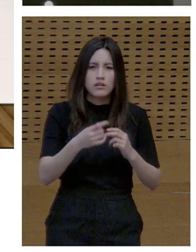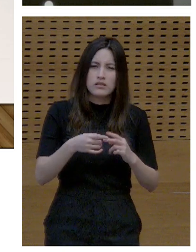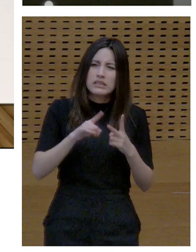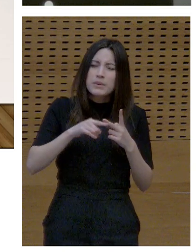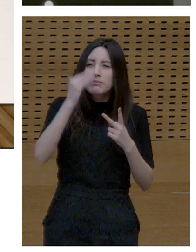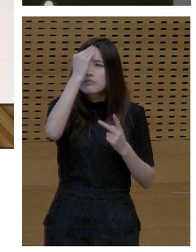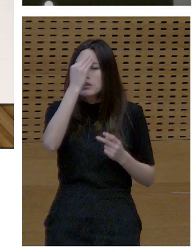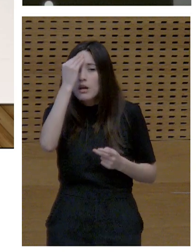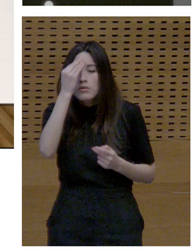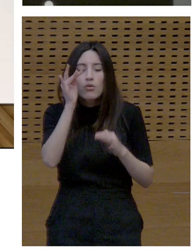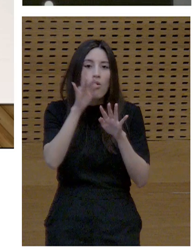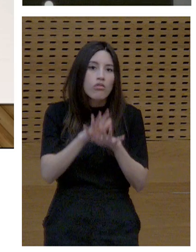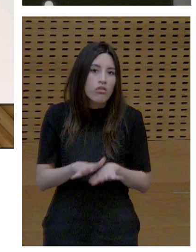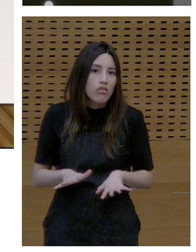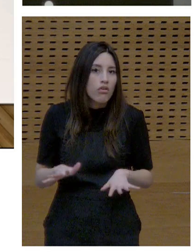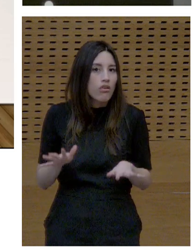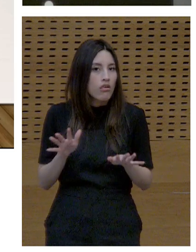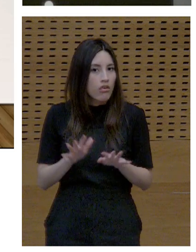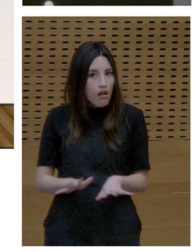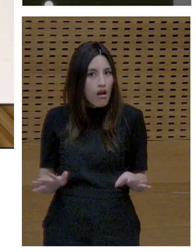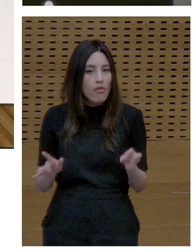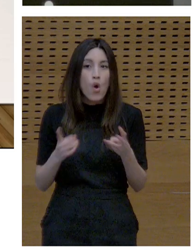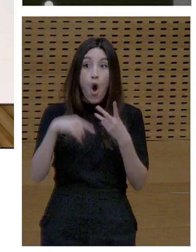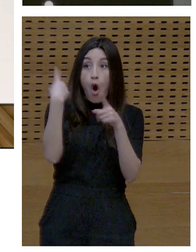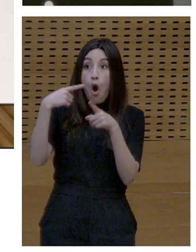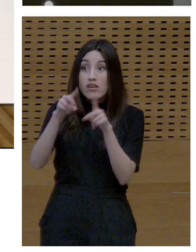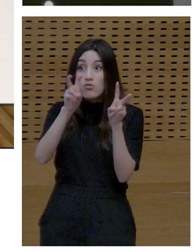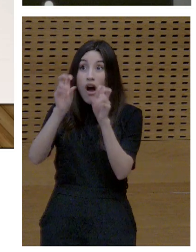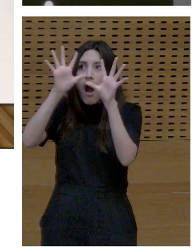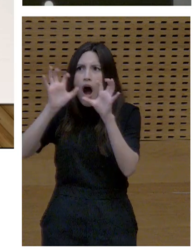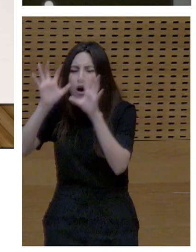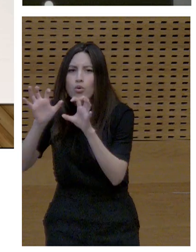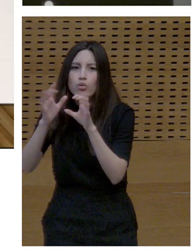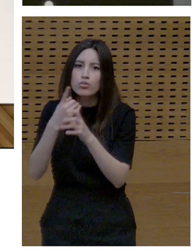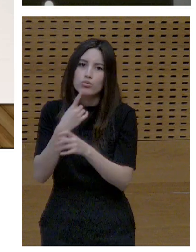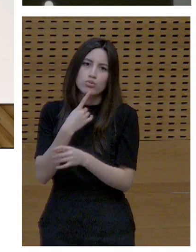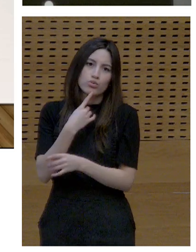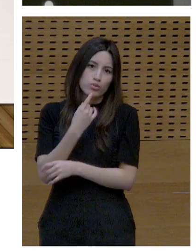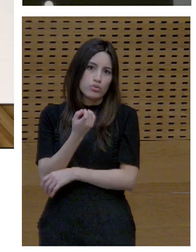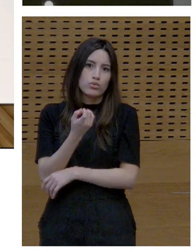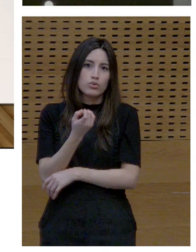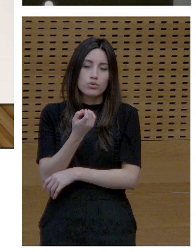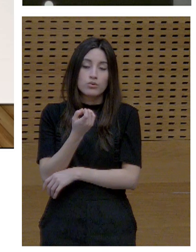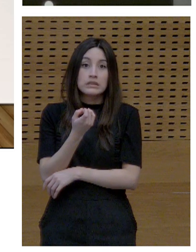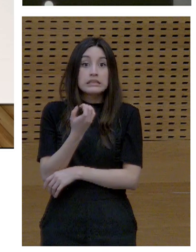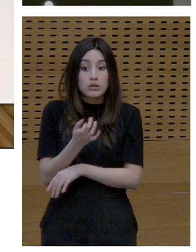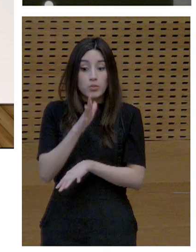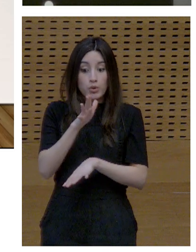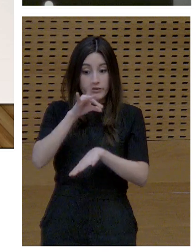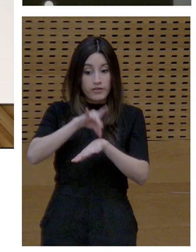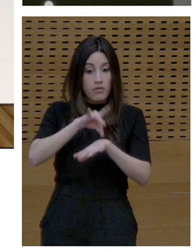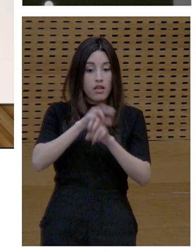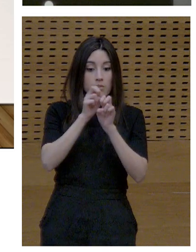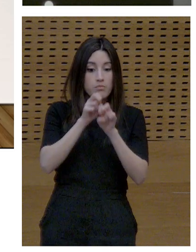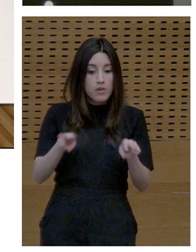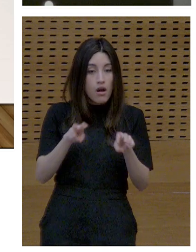más lento, una dificultad para aprender cosas nuevas. Es que a medida que avanza la enfermedad pueden